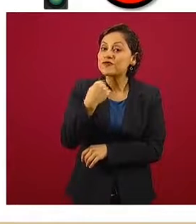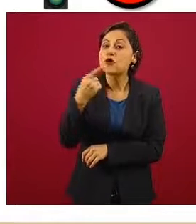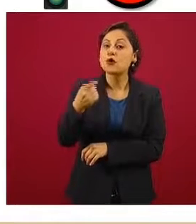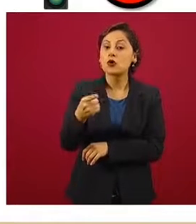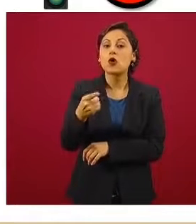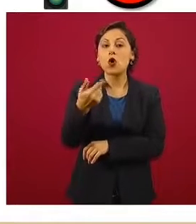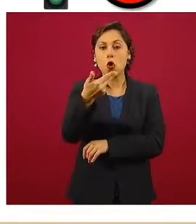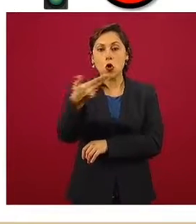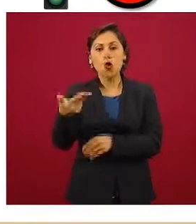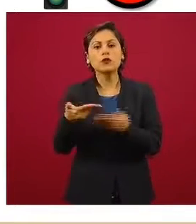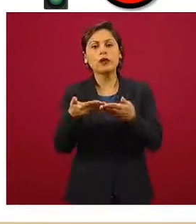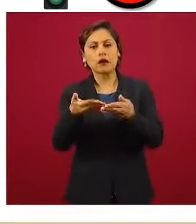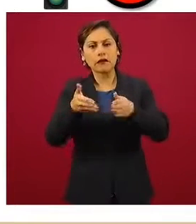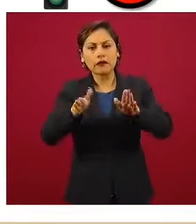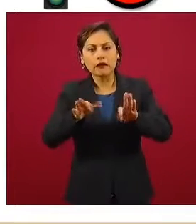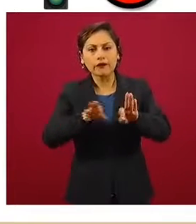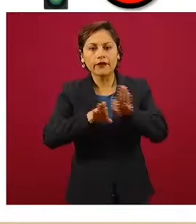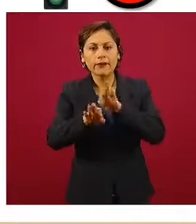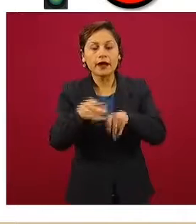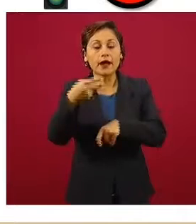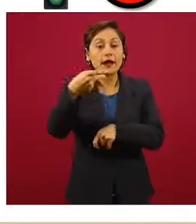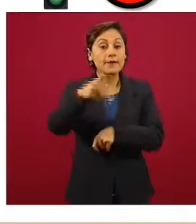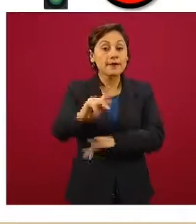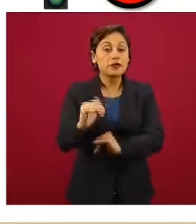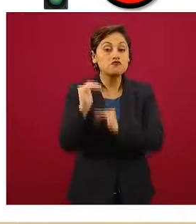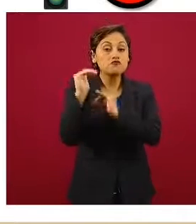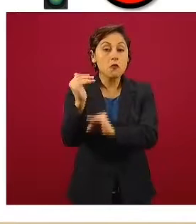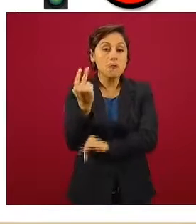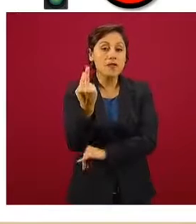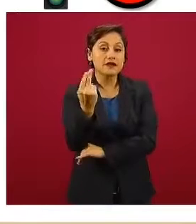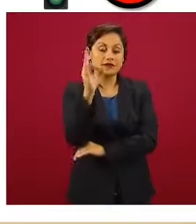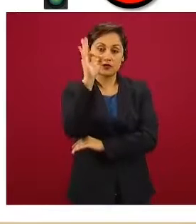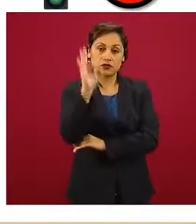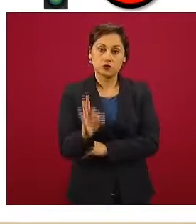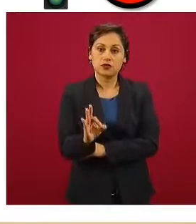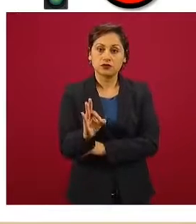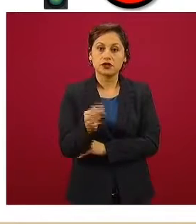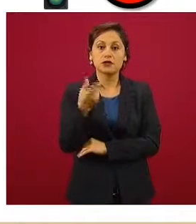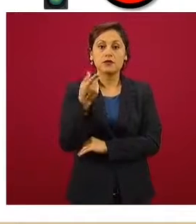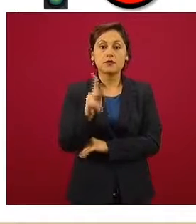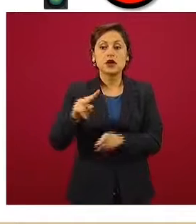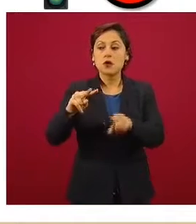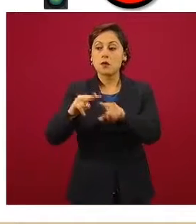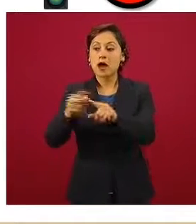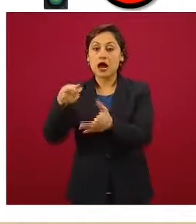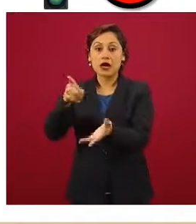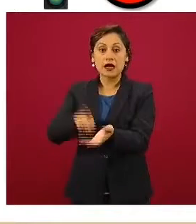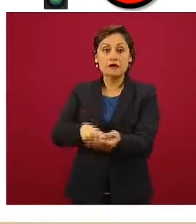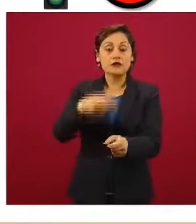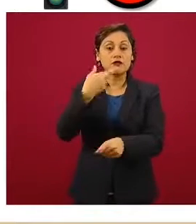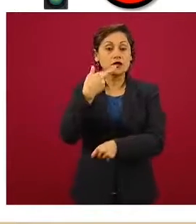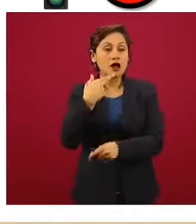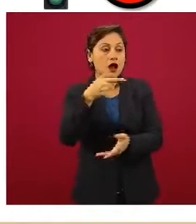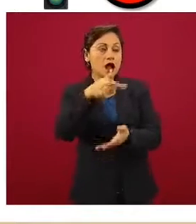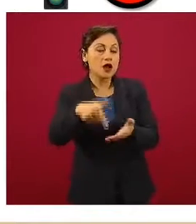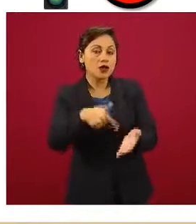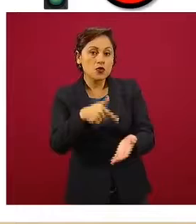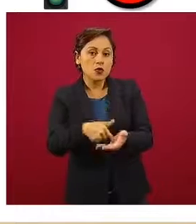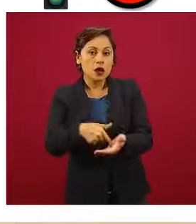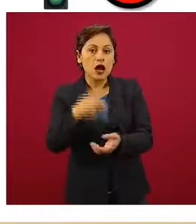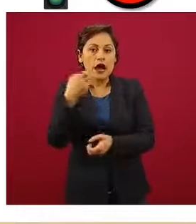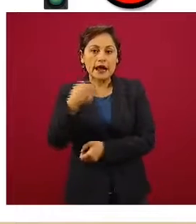hotelera sin áreas comunes. Es muy importante también que sea sin áreas comunes. Los servicios de